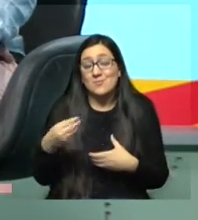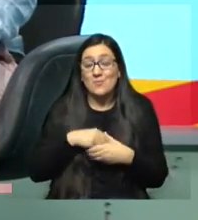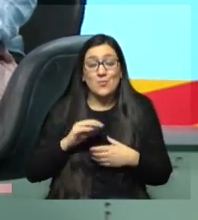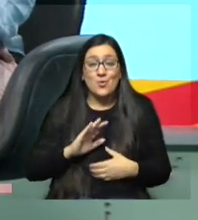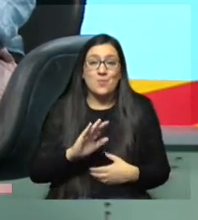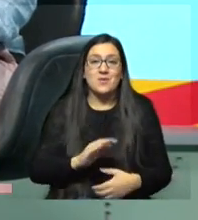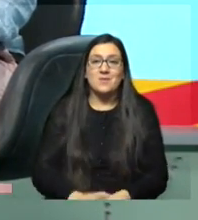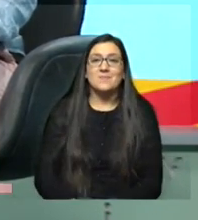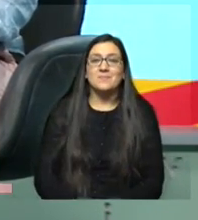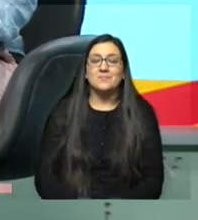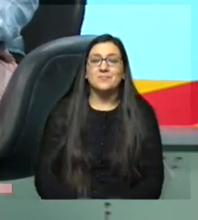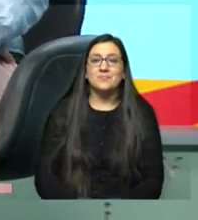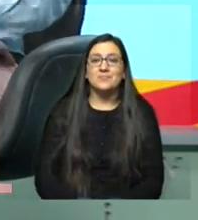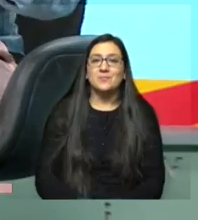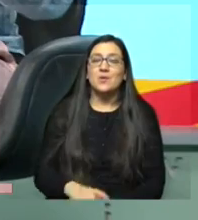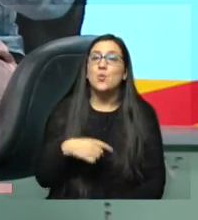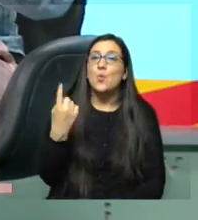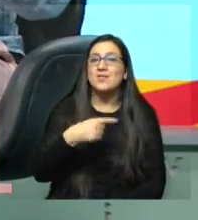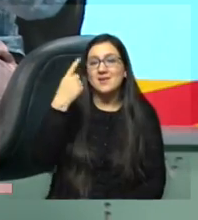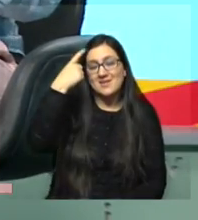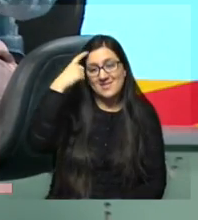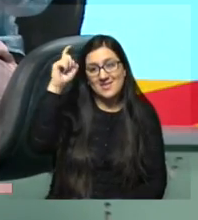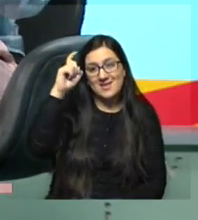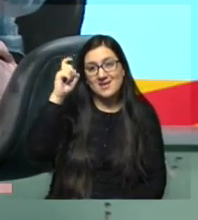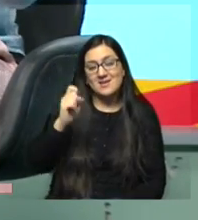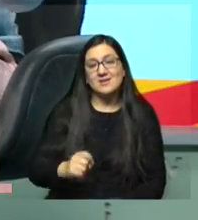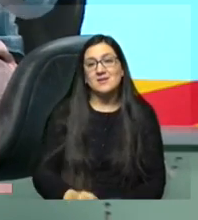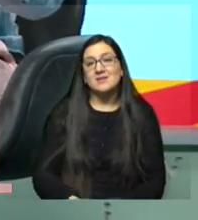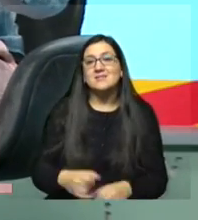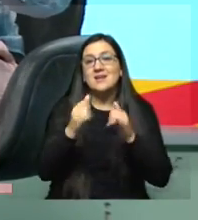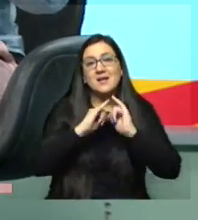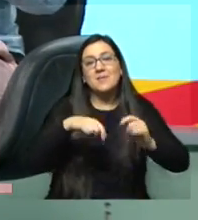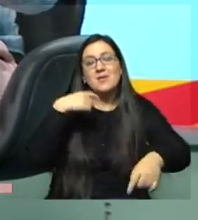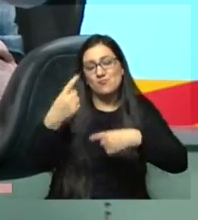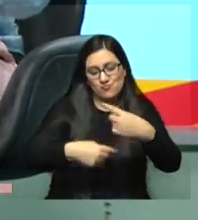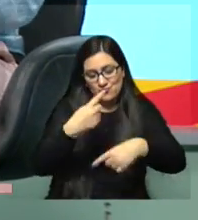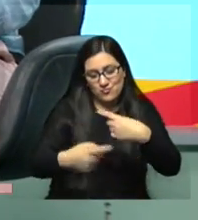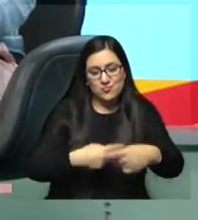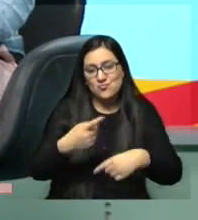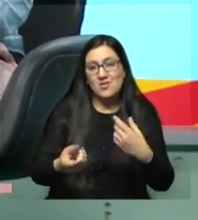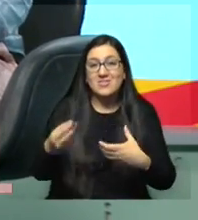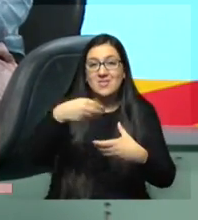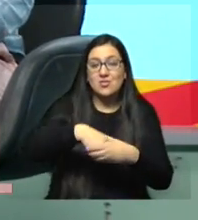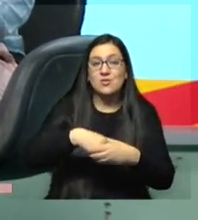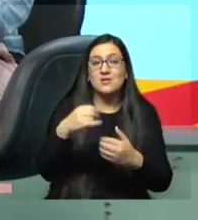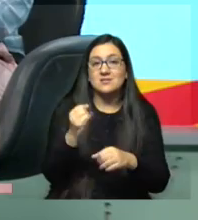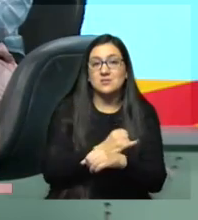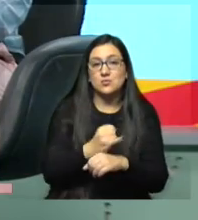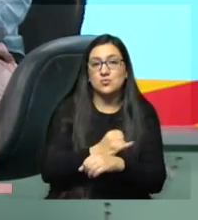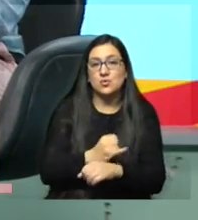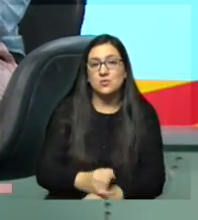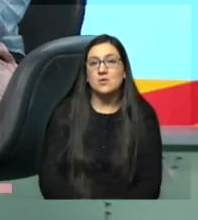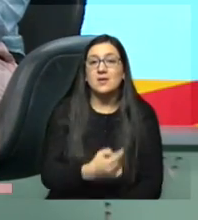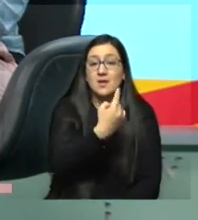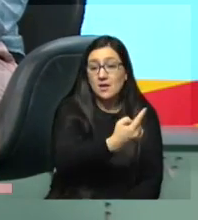en todos estos años. Entonces nuestra idea es que la campaña como que, bueno, que siga fluyendo, digamos, en las propias instituciones de ahora en más y que, bueno,